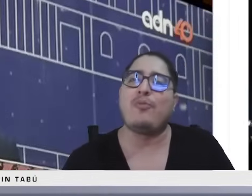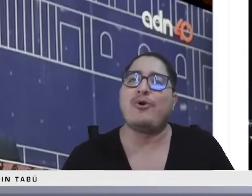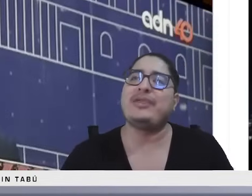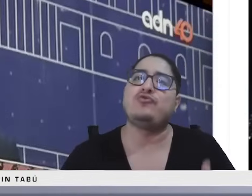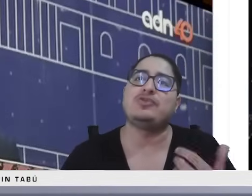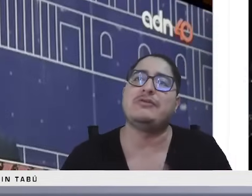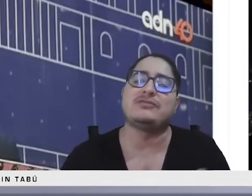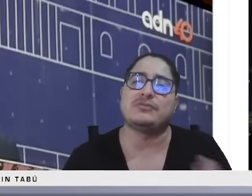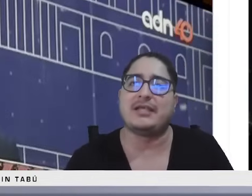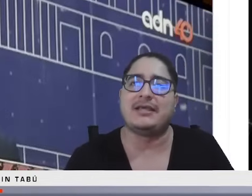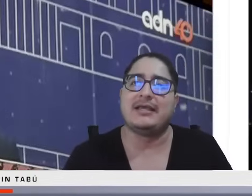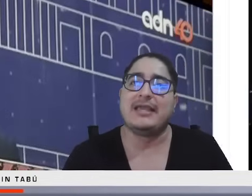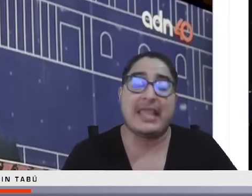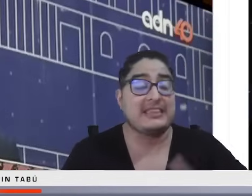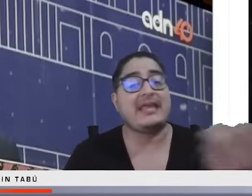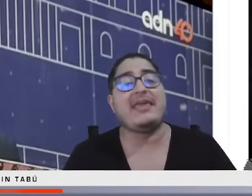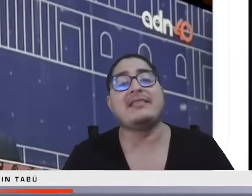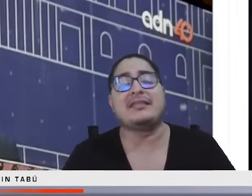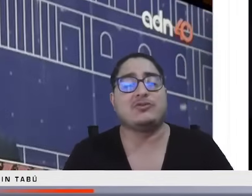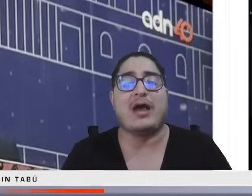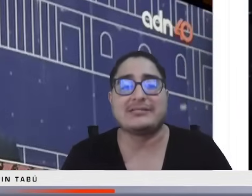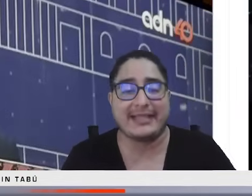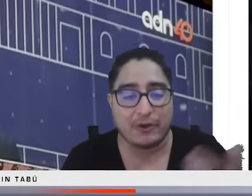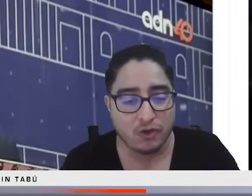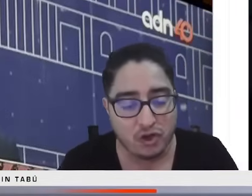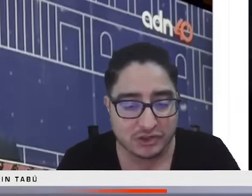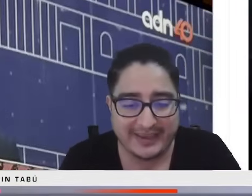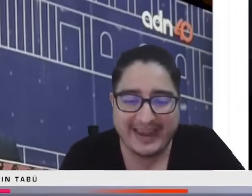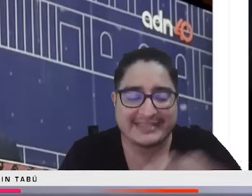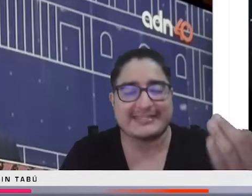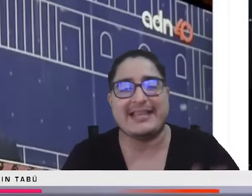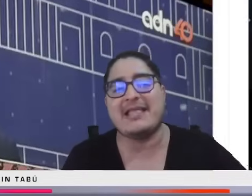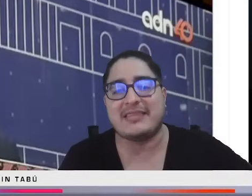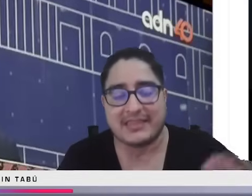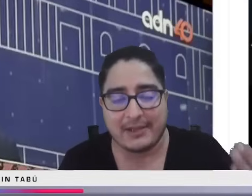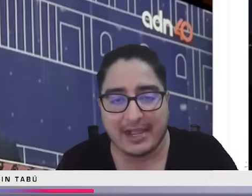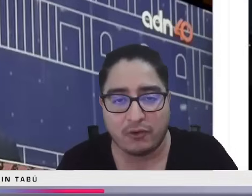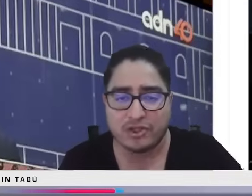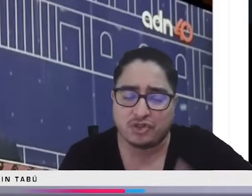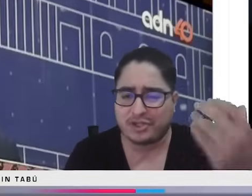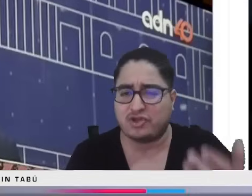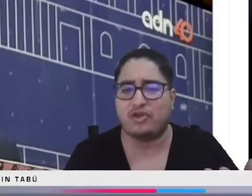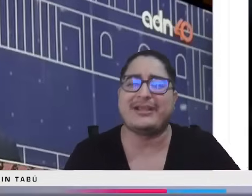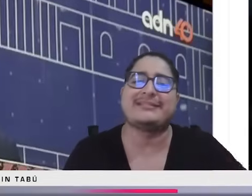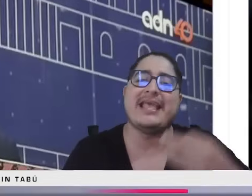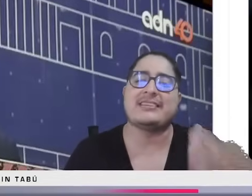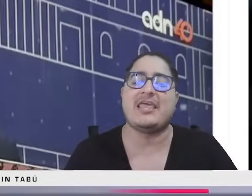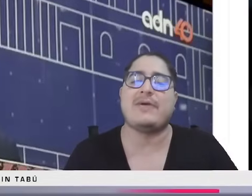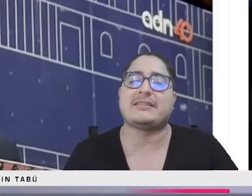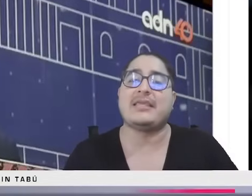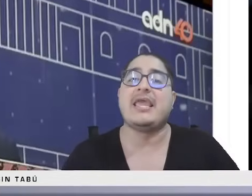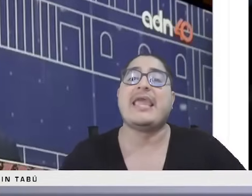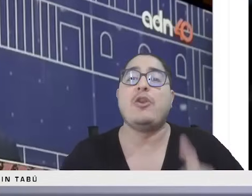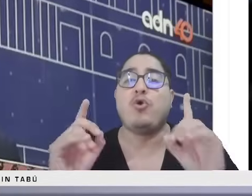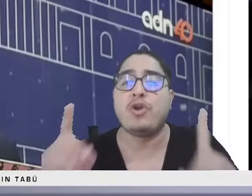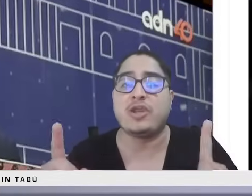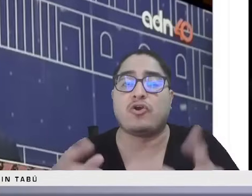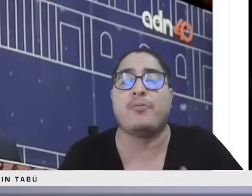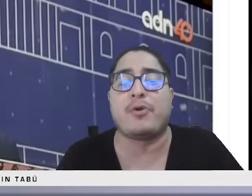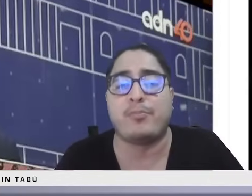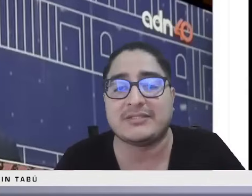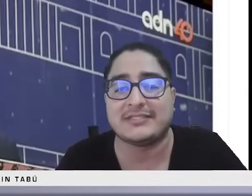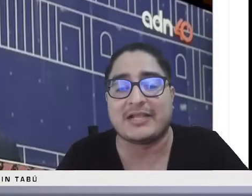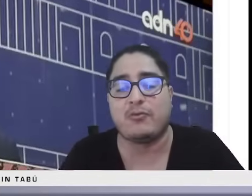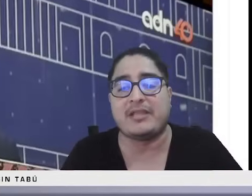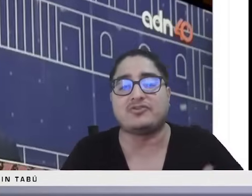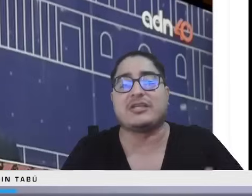a ver cómo inclusive Azucena, que entre dientes lo hace, reconoce el excelente trabajo y sobre todo el excelente debate, el único